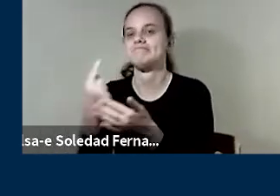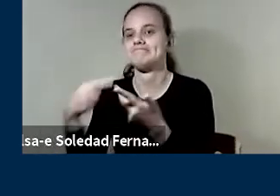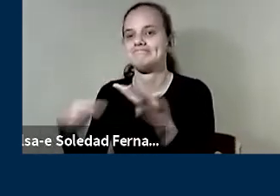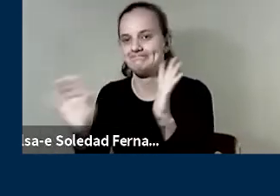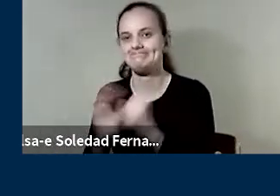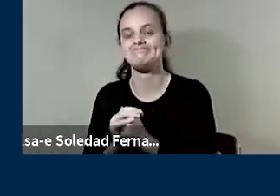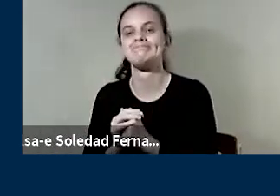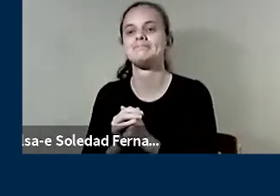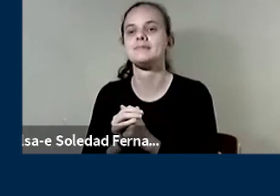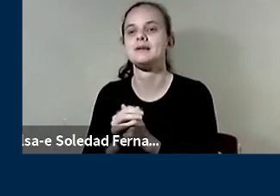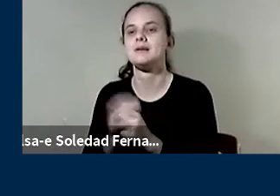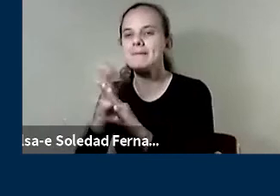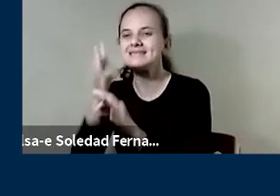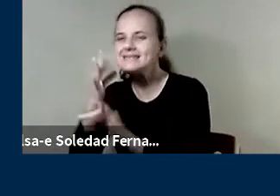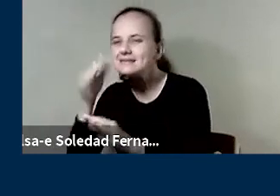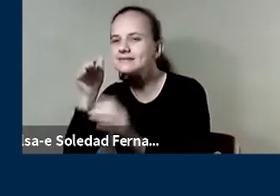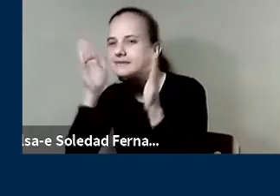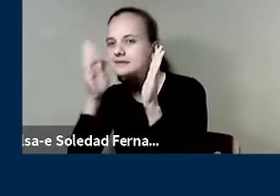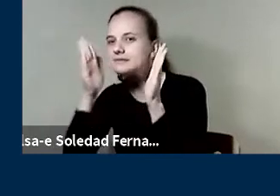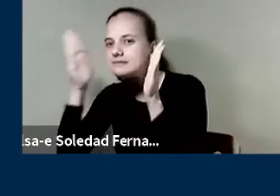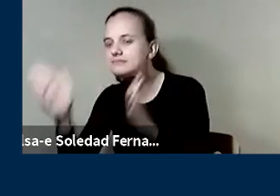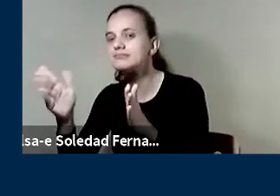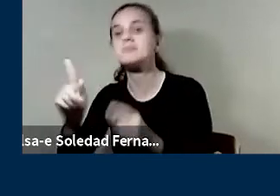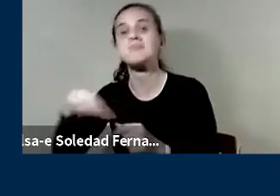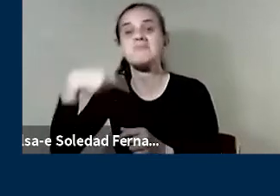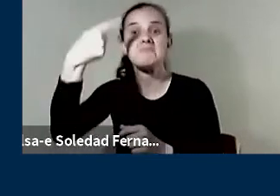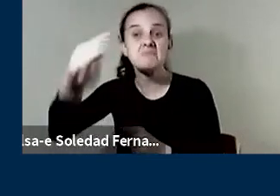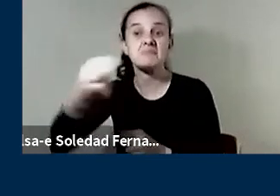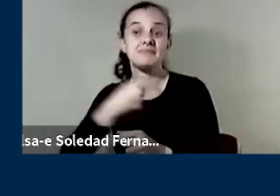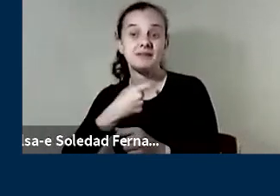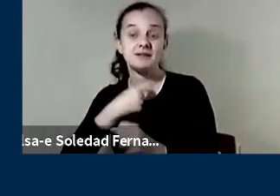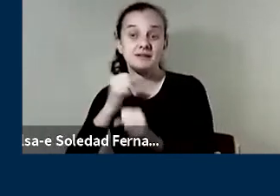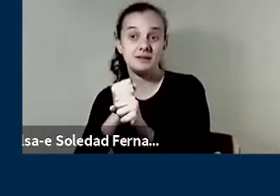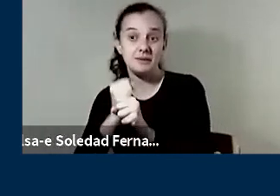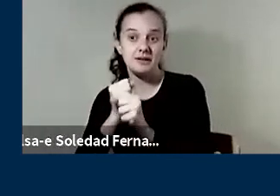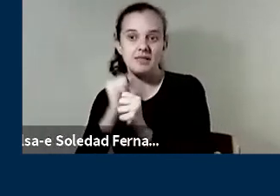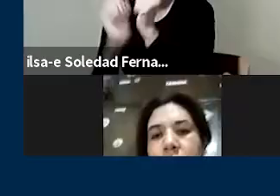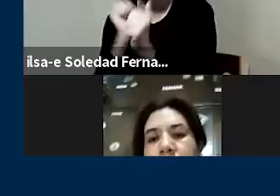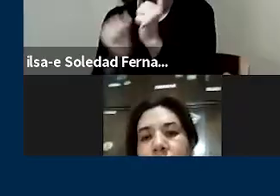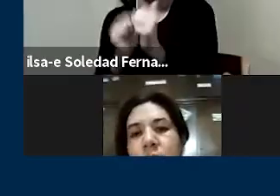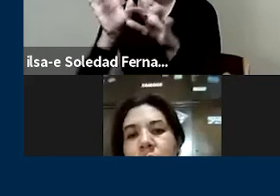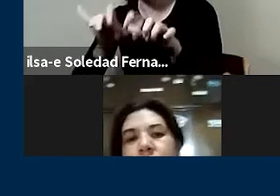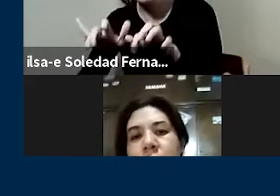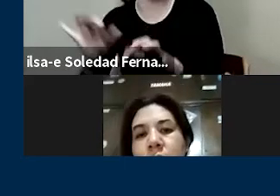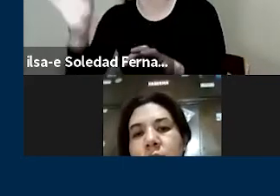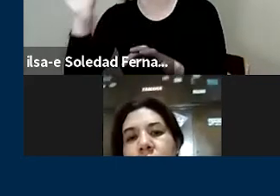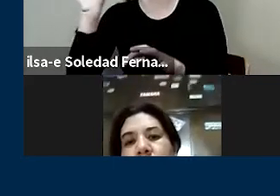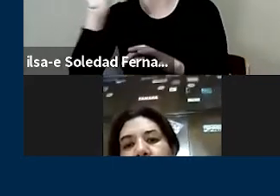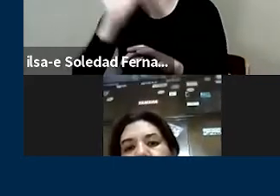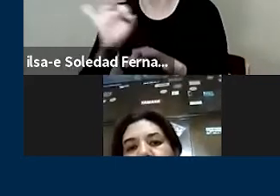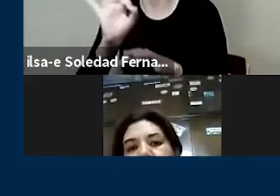construcción de software, de aplicaciones, de diseño, bien especializado para que ustedes, si el